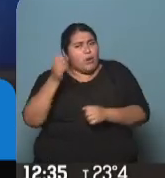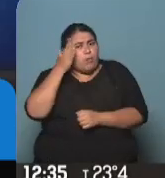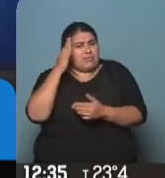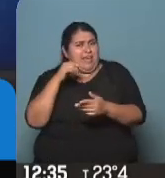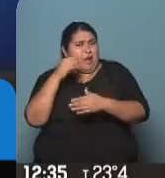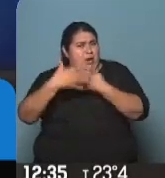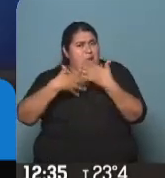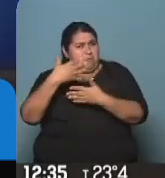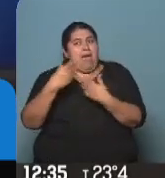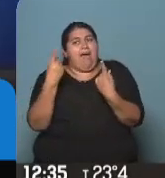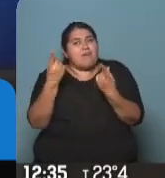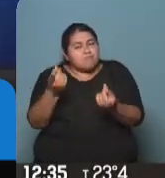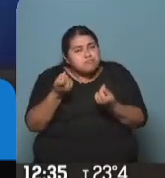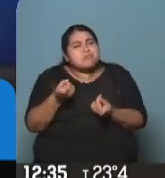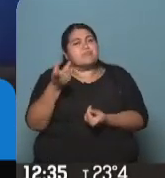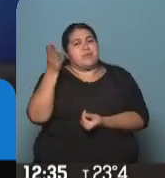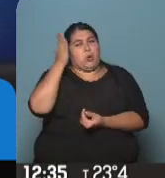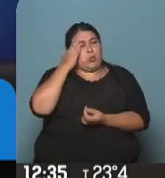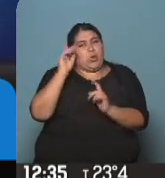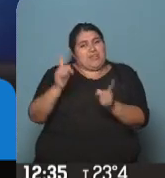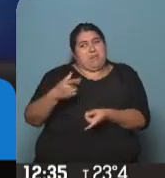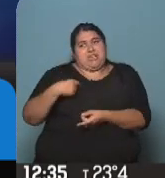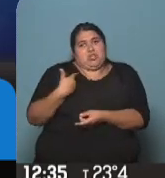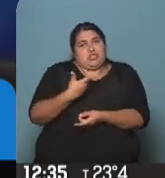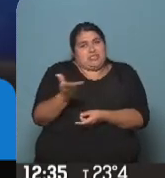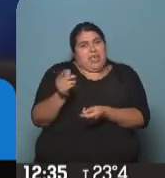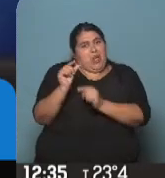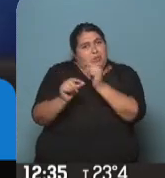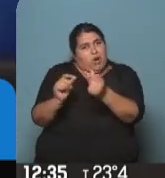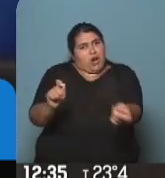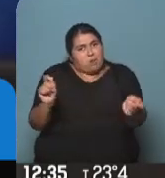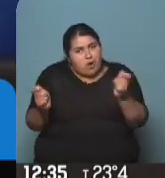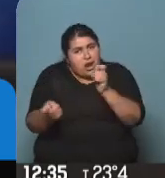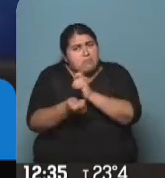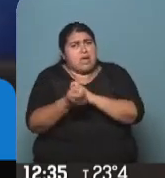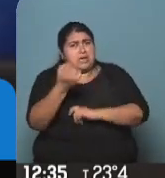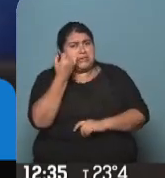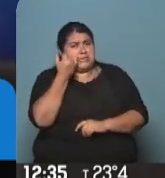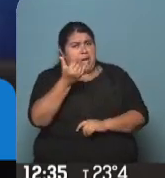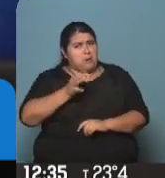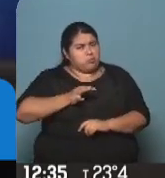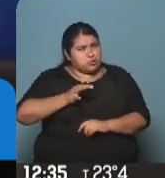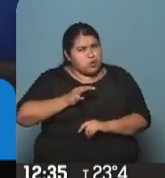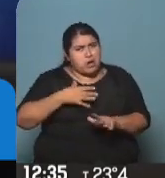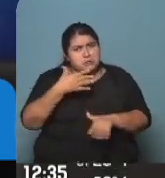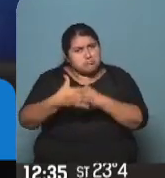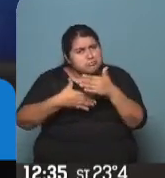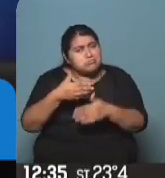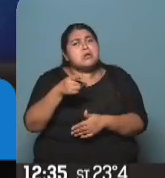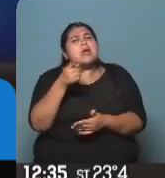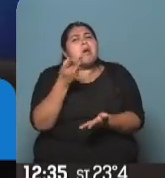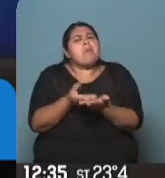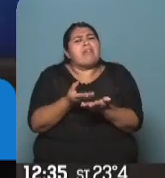cambio a nivel cultural y social, porque la lógica manicomial, que lleva más de un siglo y que está muy arraigada,